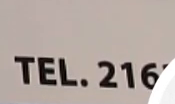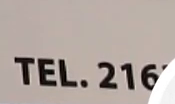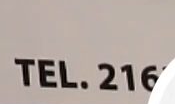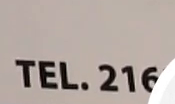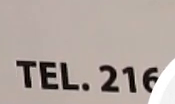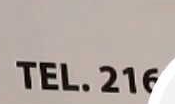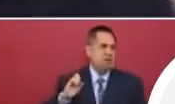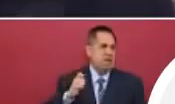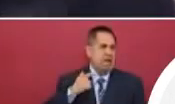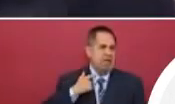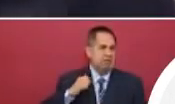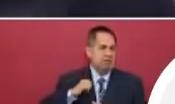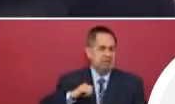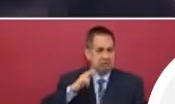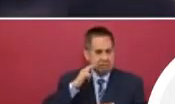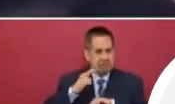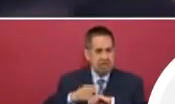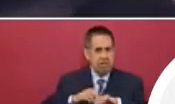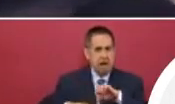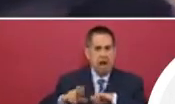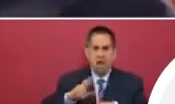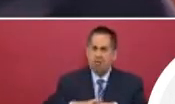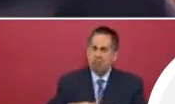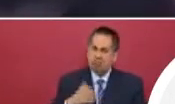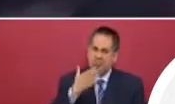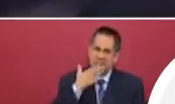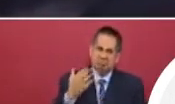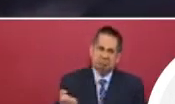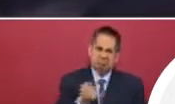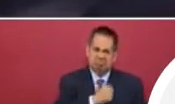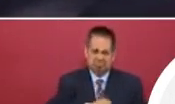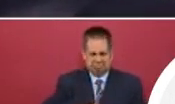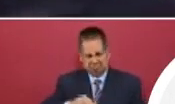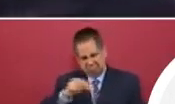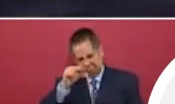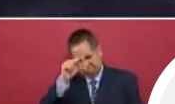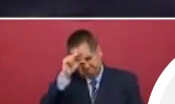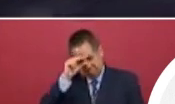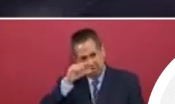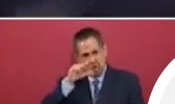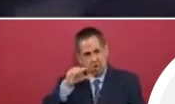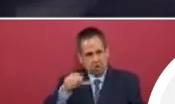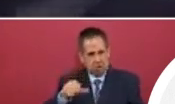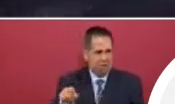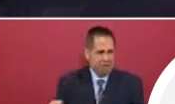en este programa se benefician niños desde un año hasta